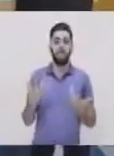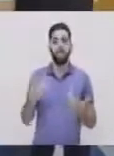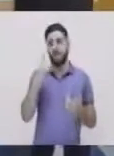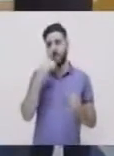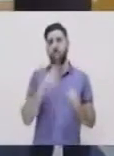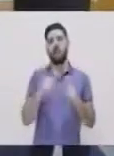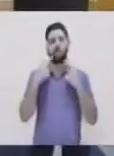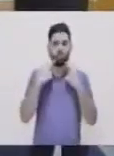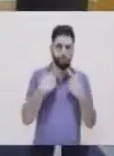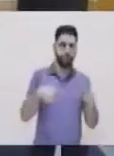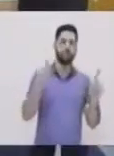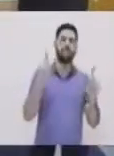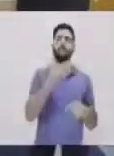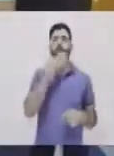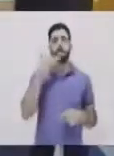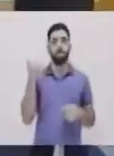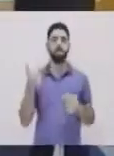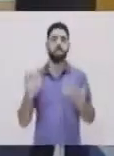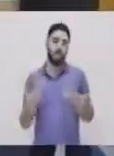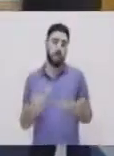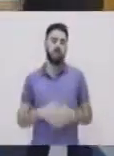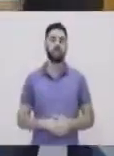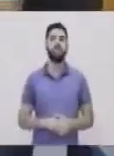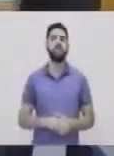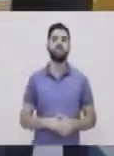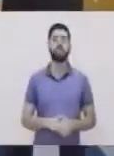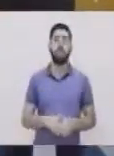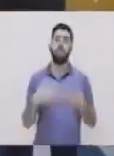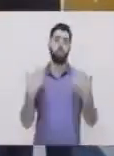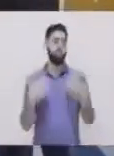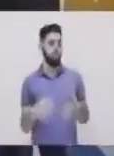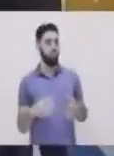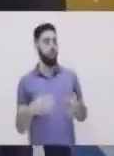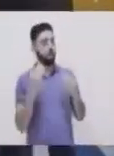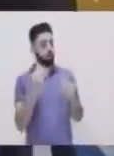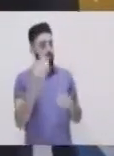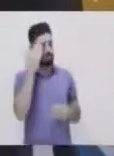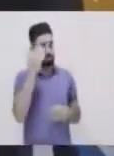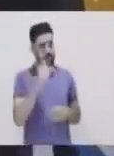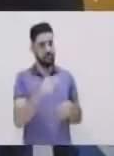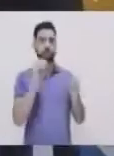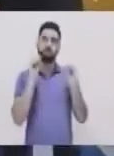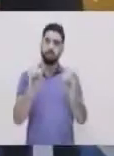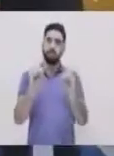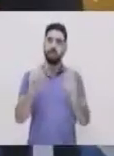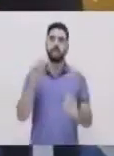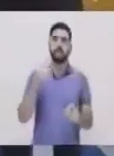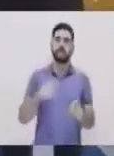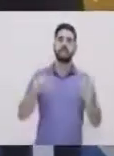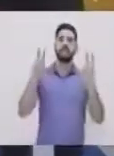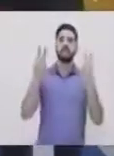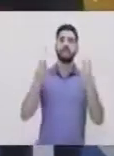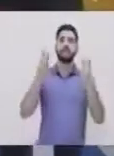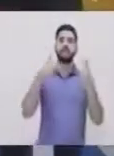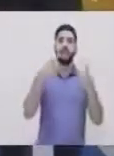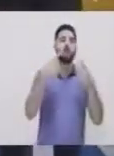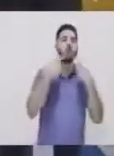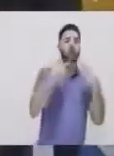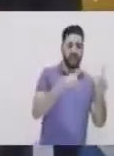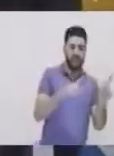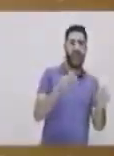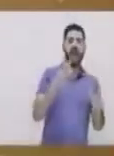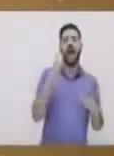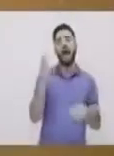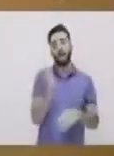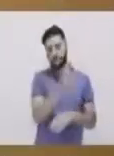guía de autoaprendizaje en nuestro portafolio. Bueno, profe, muchísimas gracias por, aparte de enseñarnos la diferencia de la noticia y el